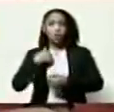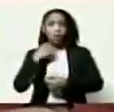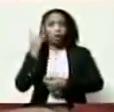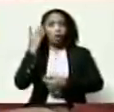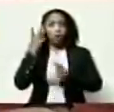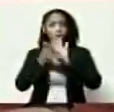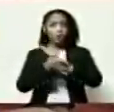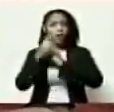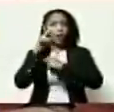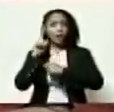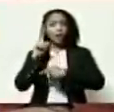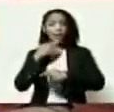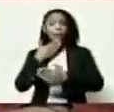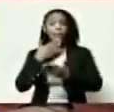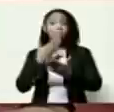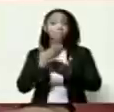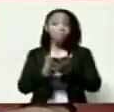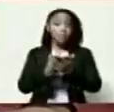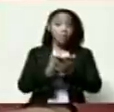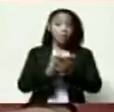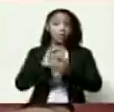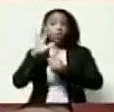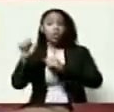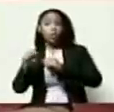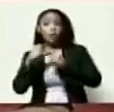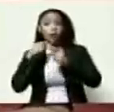de oferta y demanda, pues.